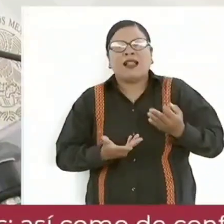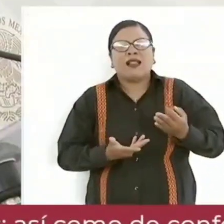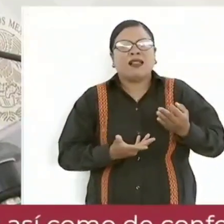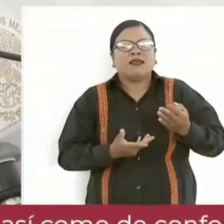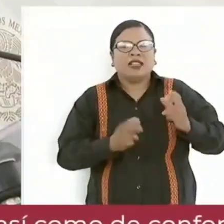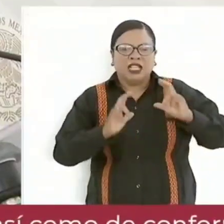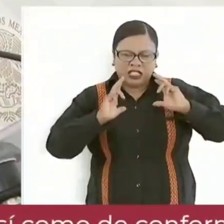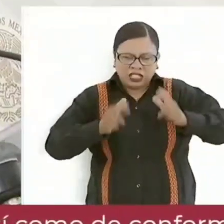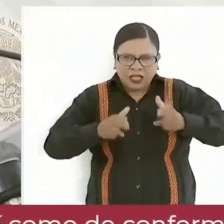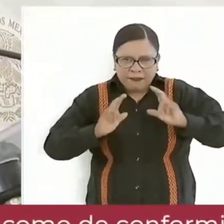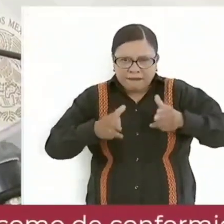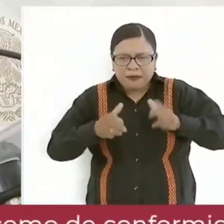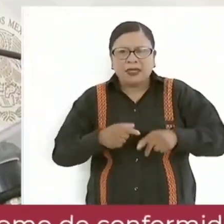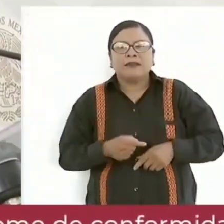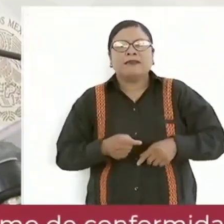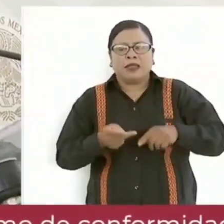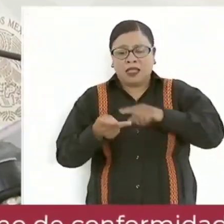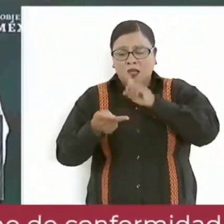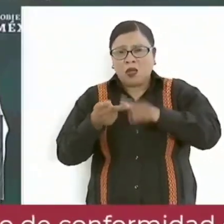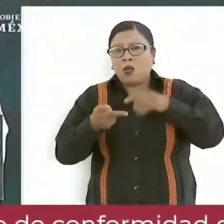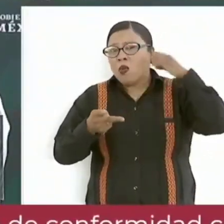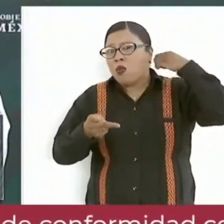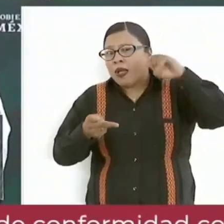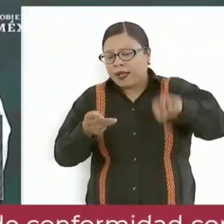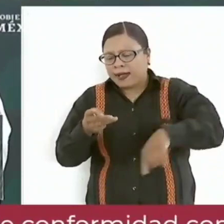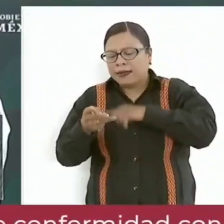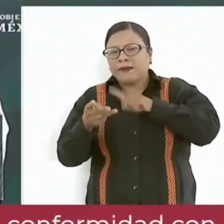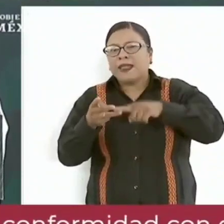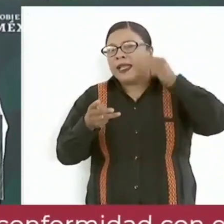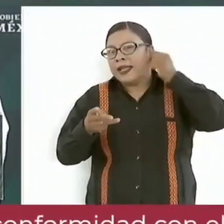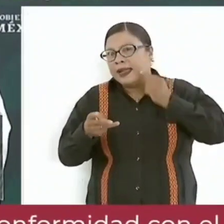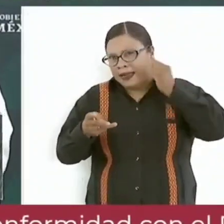a Chiapas, a Oaxaca y a Guerrero.